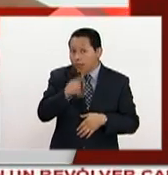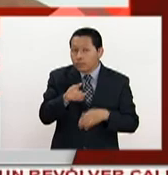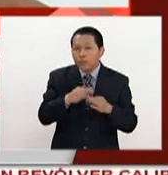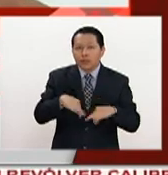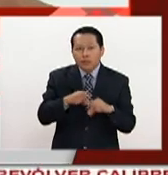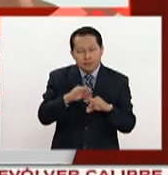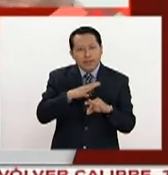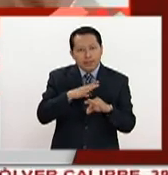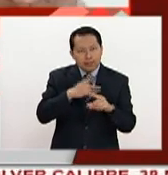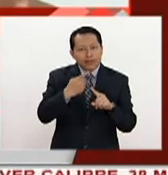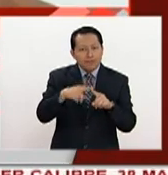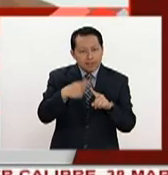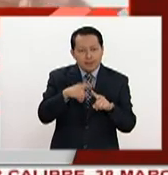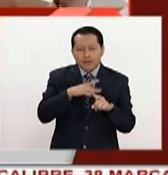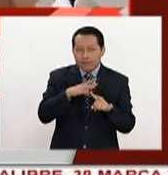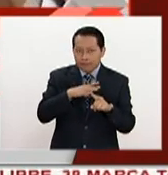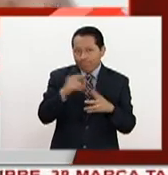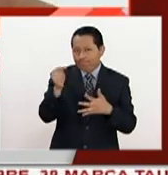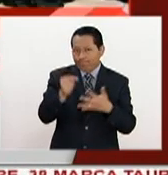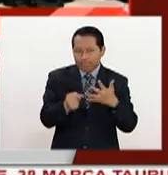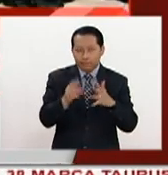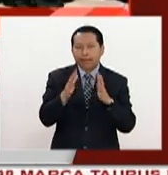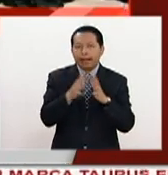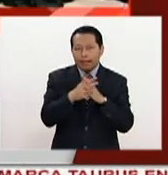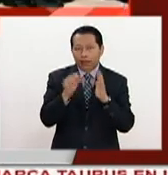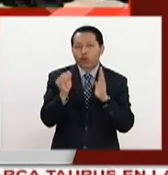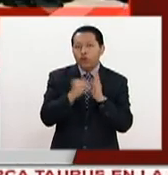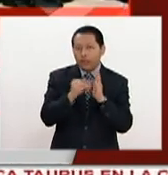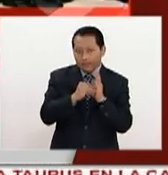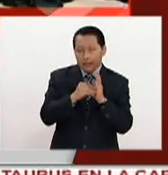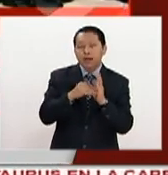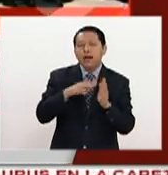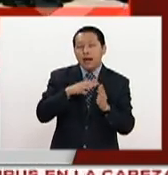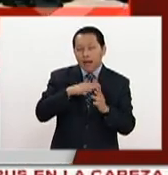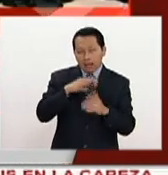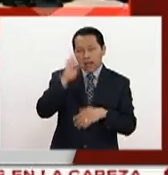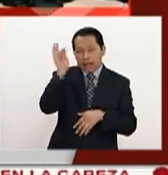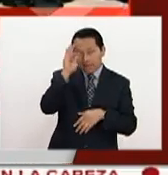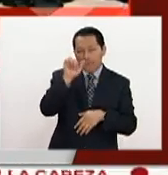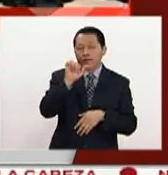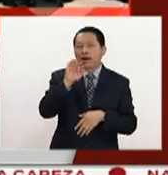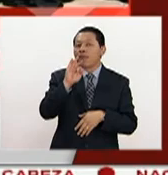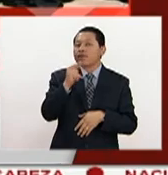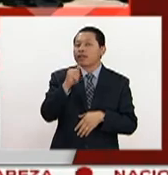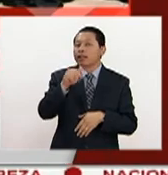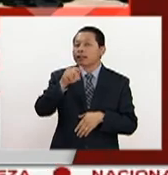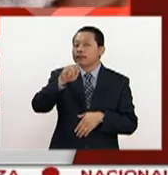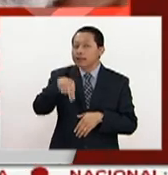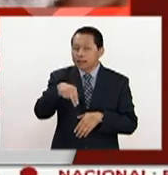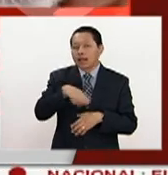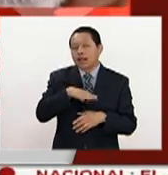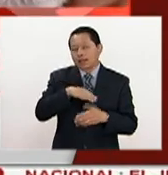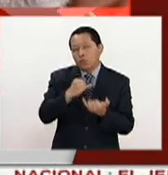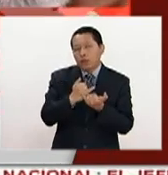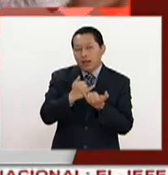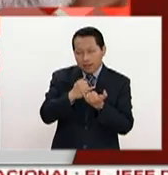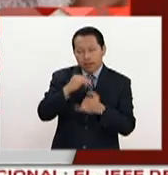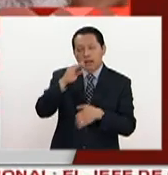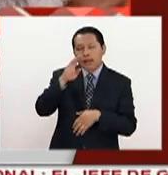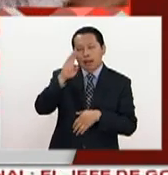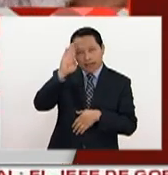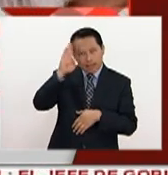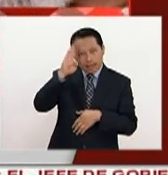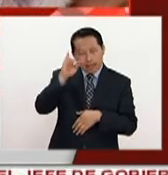importantes implicaciones en la guerra que continúa en Afganistán y en la desestabilización ya crónica de Irak, de tal manera